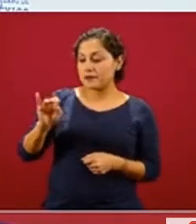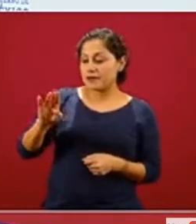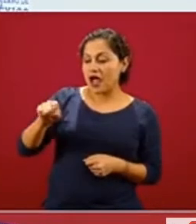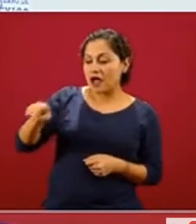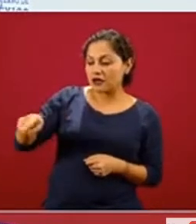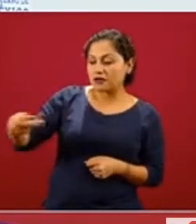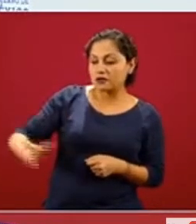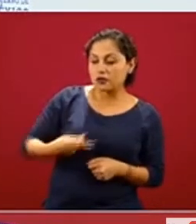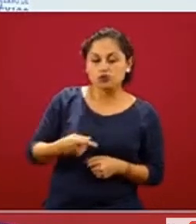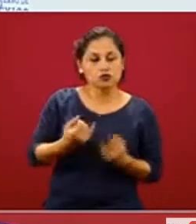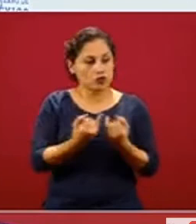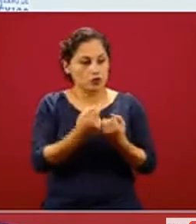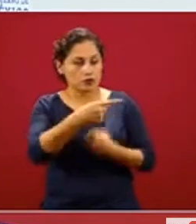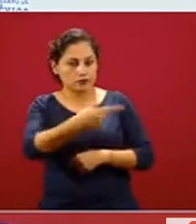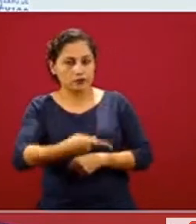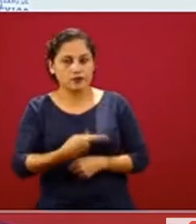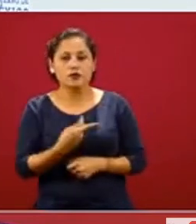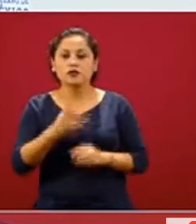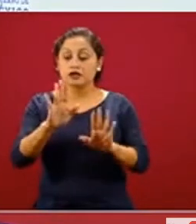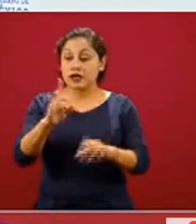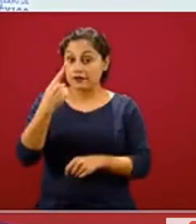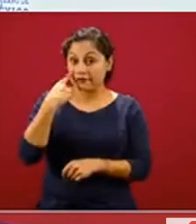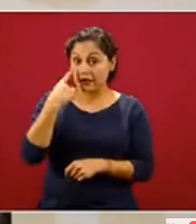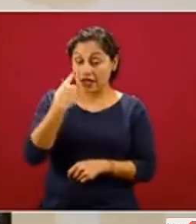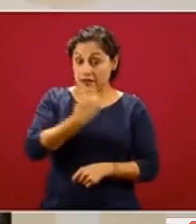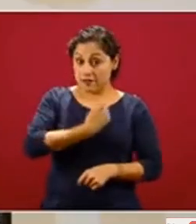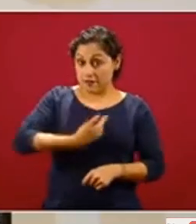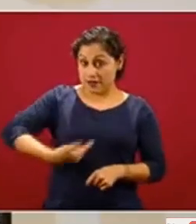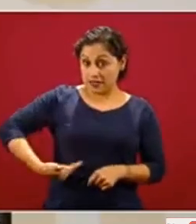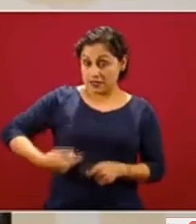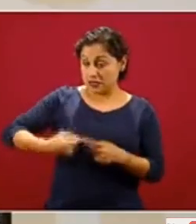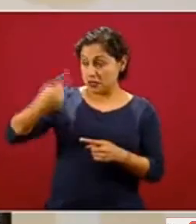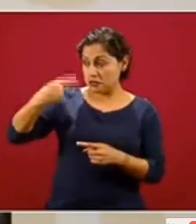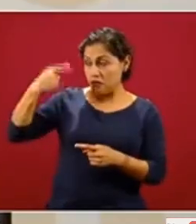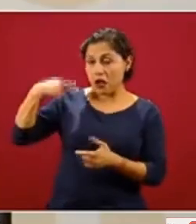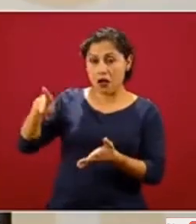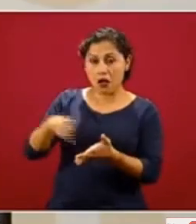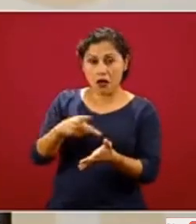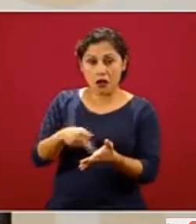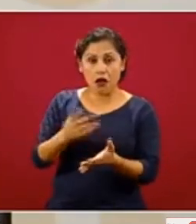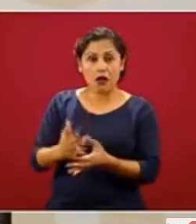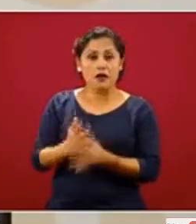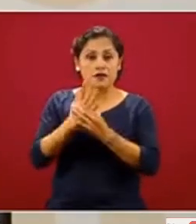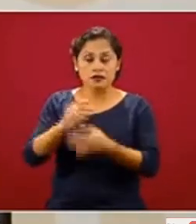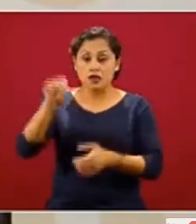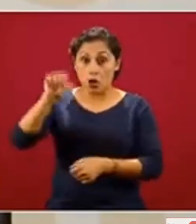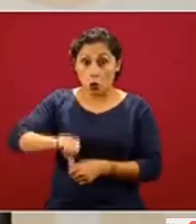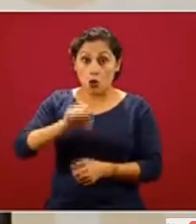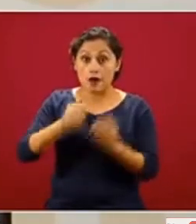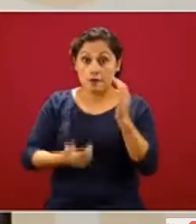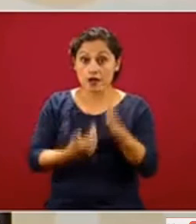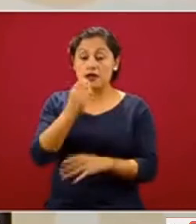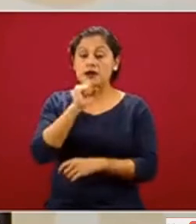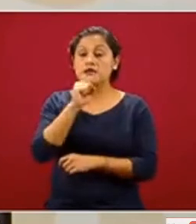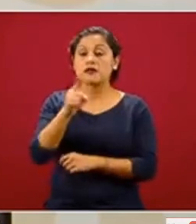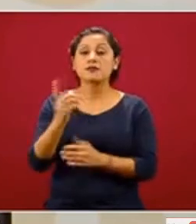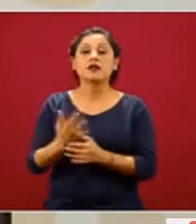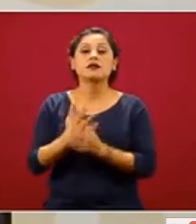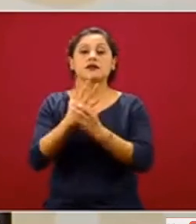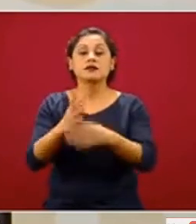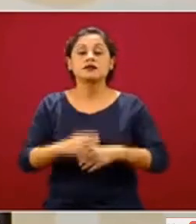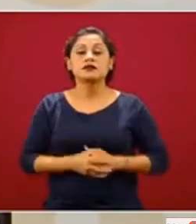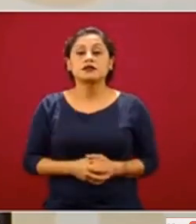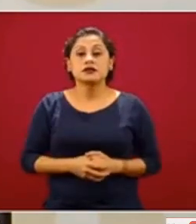Notimex, en todo momento, como lo dijo el presidente esta misma mañana y lo ha dicho en otras ocasiones, estamos en la posición de decir si